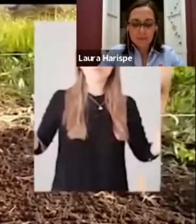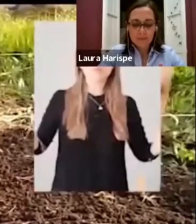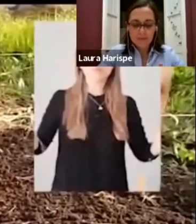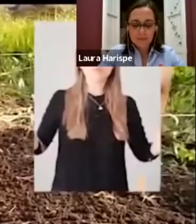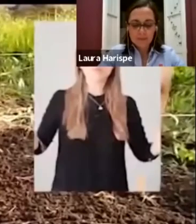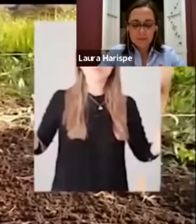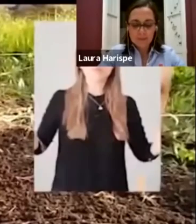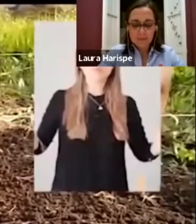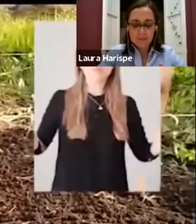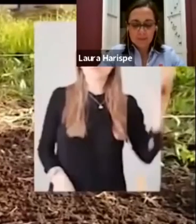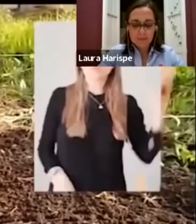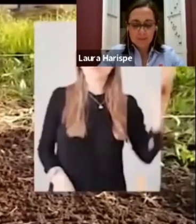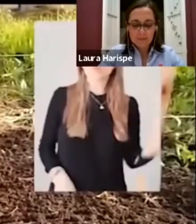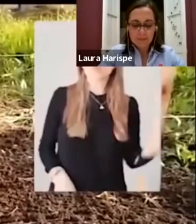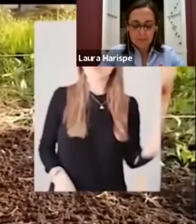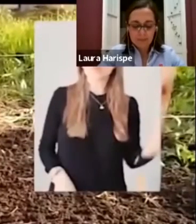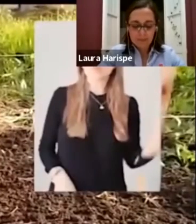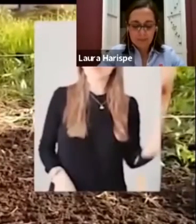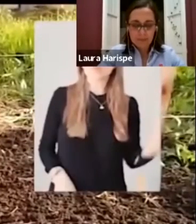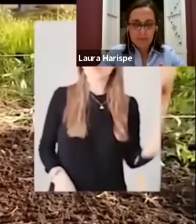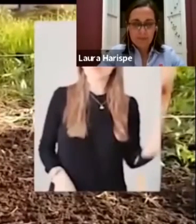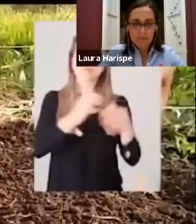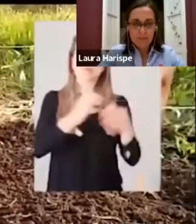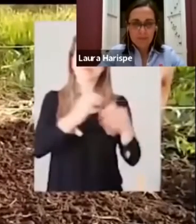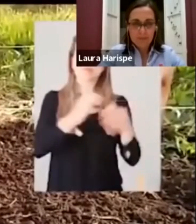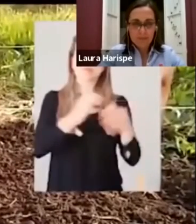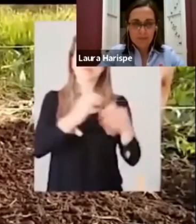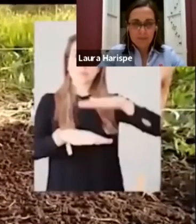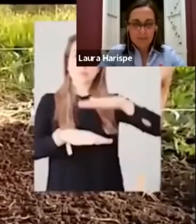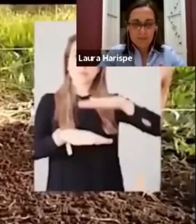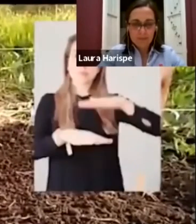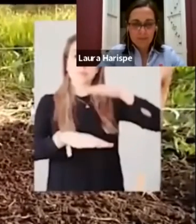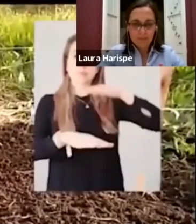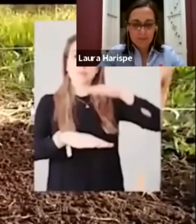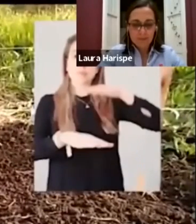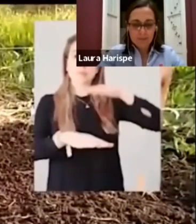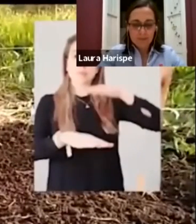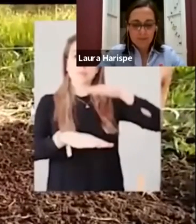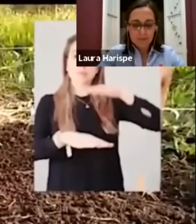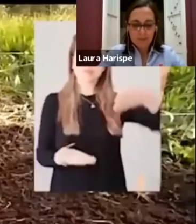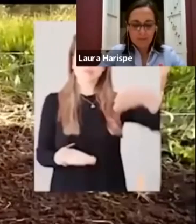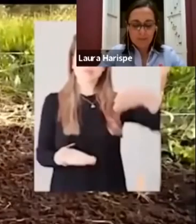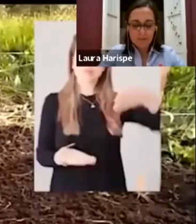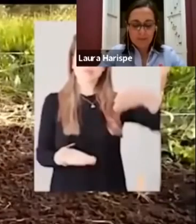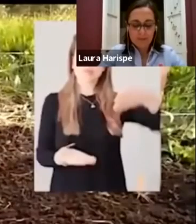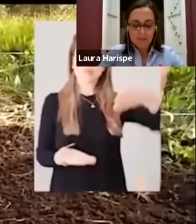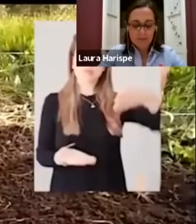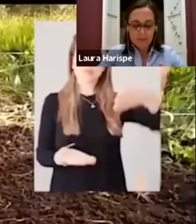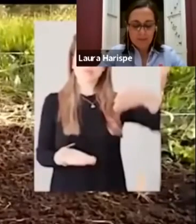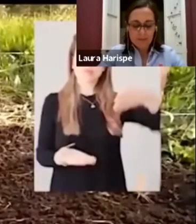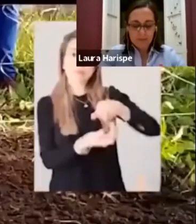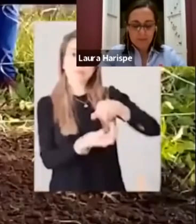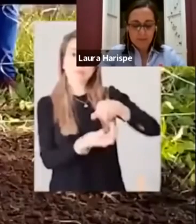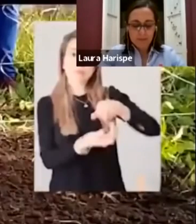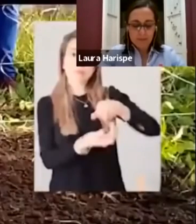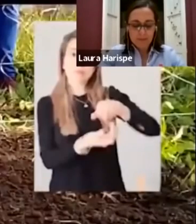mayor a la necesaria, esos centímetros sobrantes se utilizan para elevar el cantero. De este modo, con